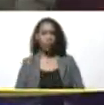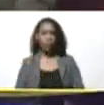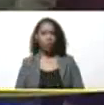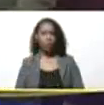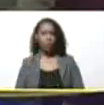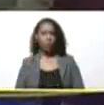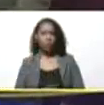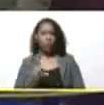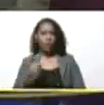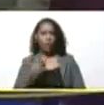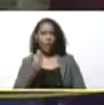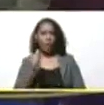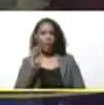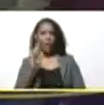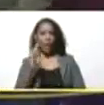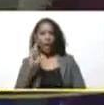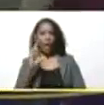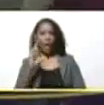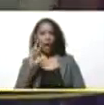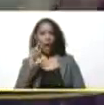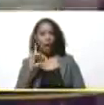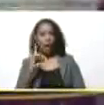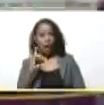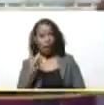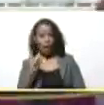Gerardo Márquez.